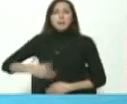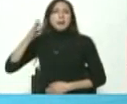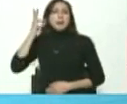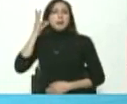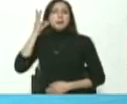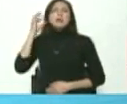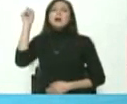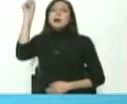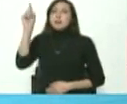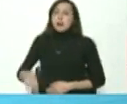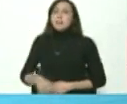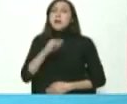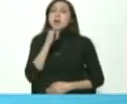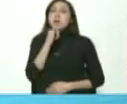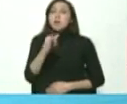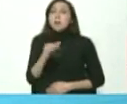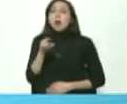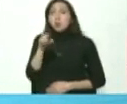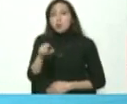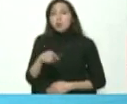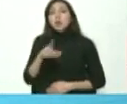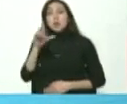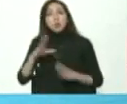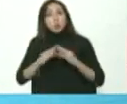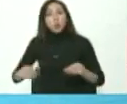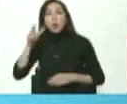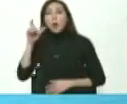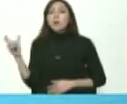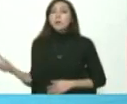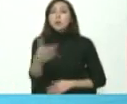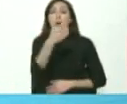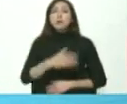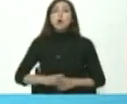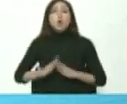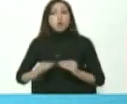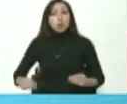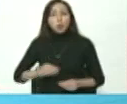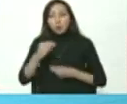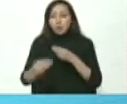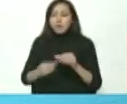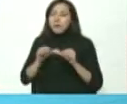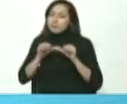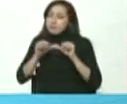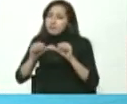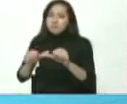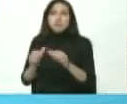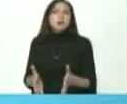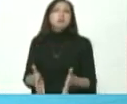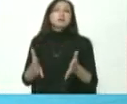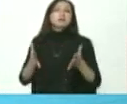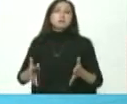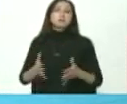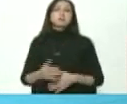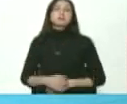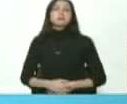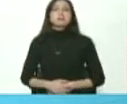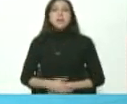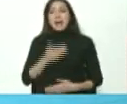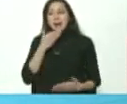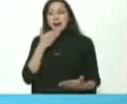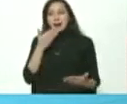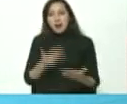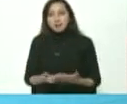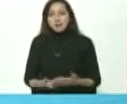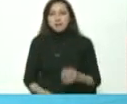Gutiérrez pueda también informarle a usted y al pueblo de Venezuela todos los avances que aquí se están logrando. Gracias,